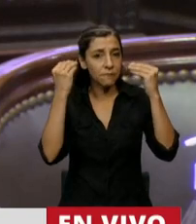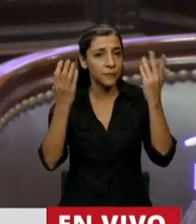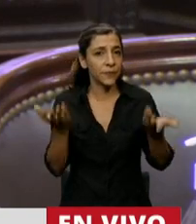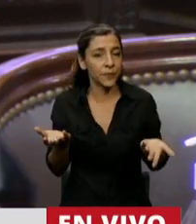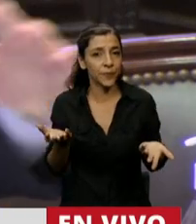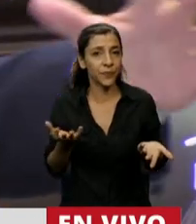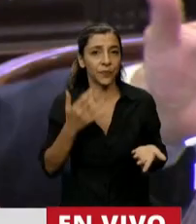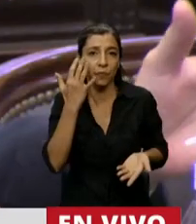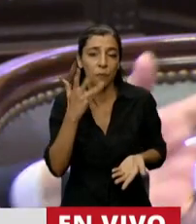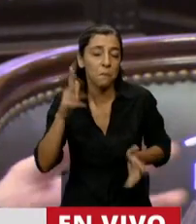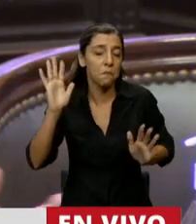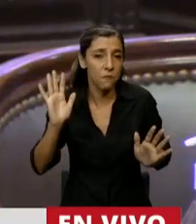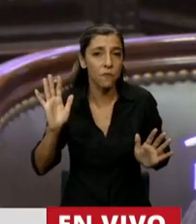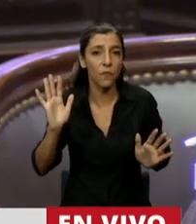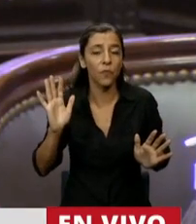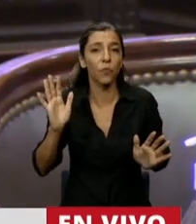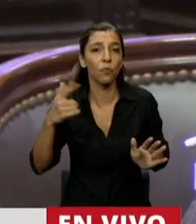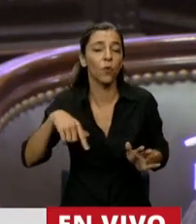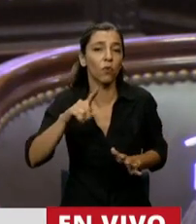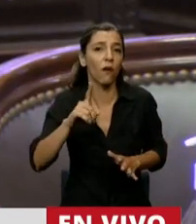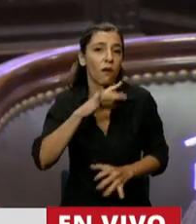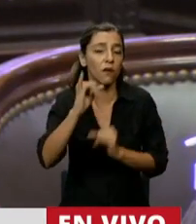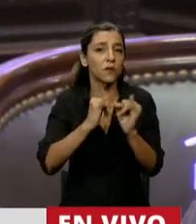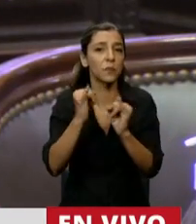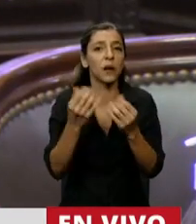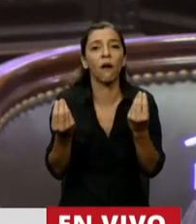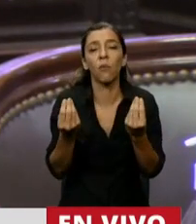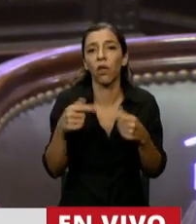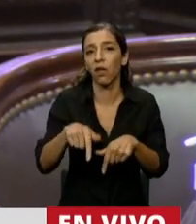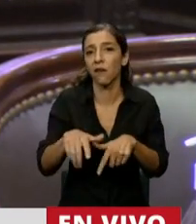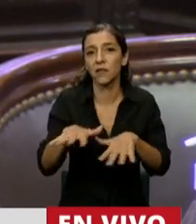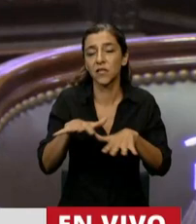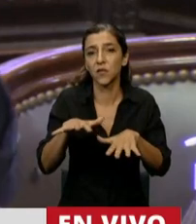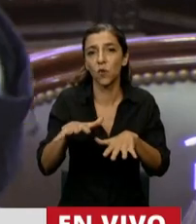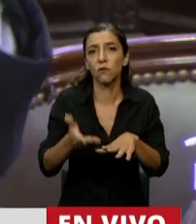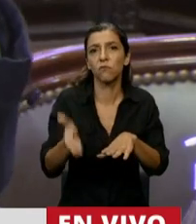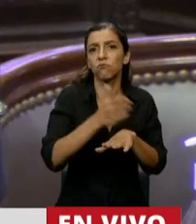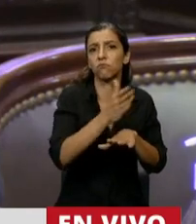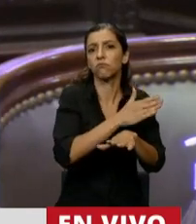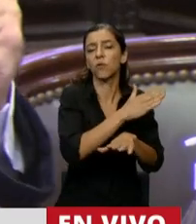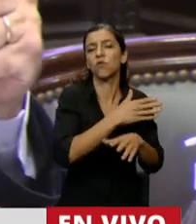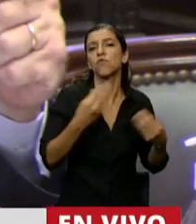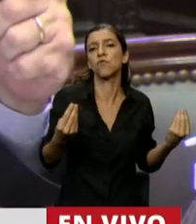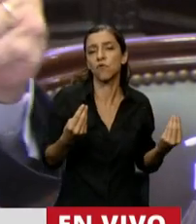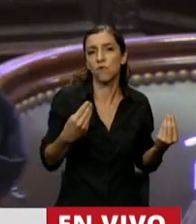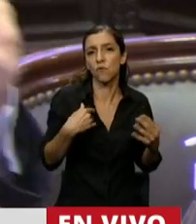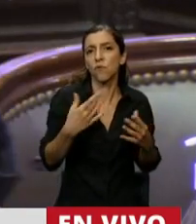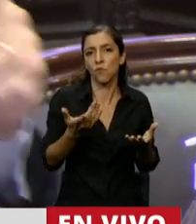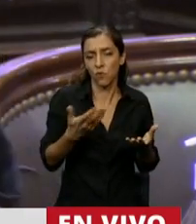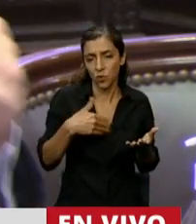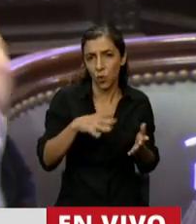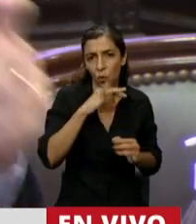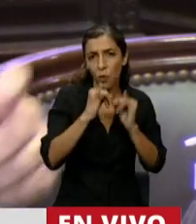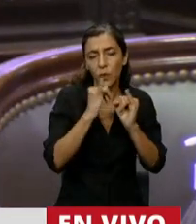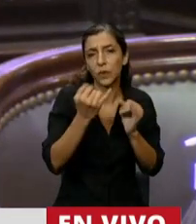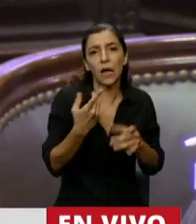gustaría enmarcarla en cómo vinieron ocurriendo estos hechos de los que yo hablo, en donde un frente que tiene el